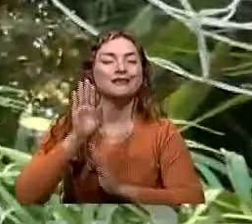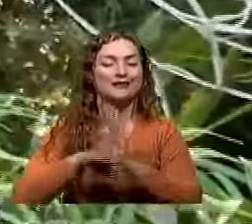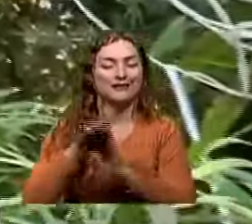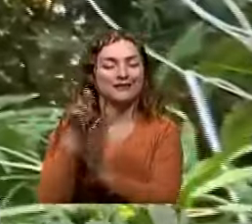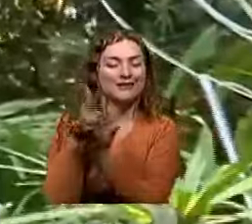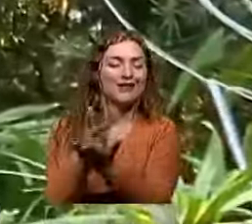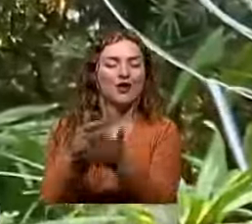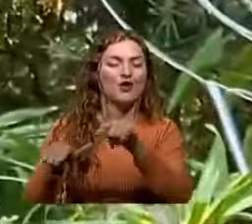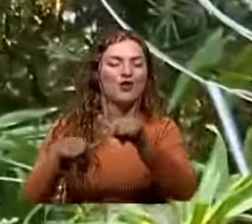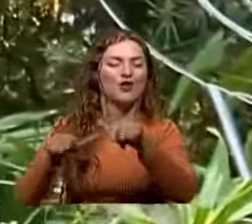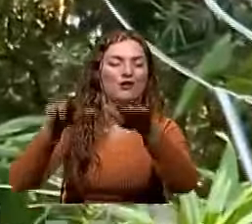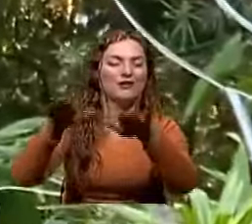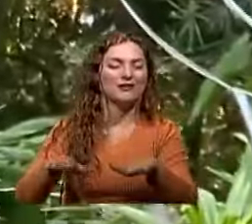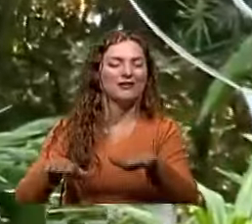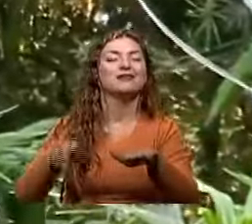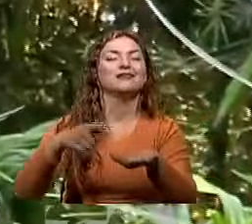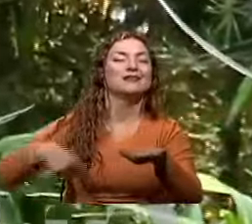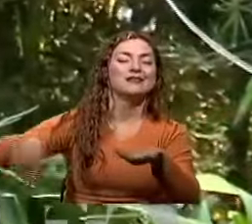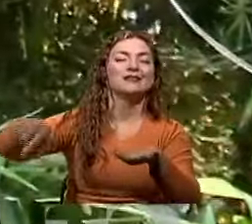que tenemos que un poco